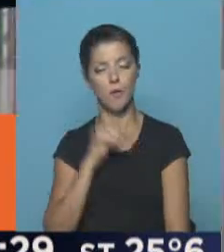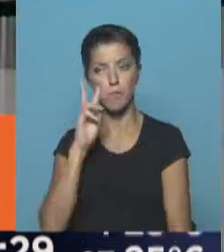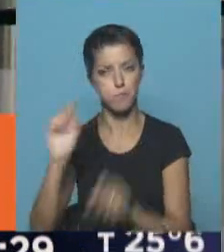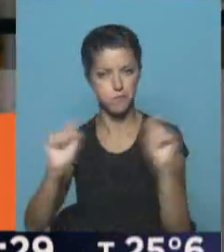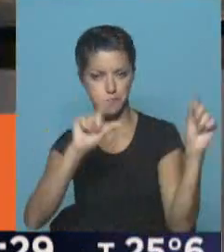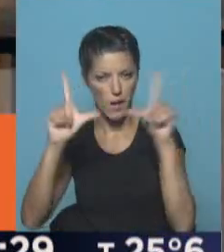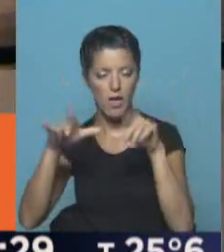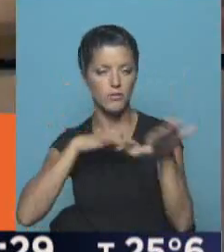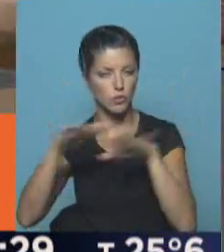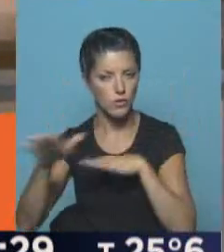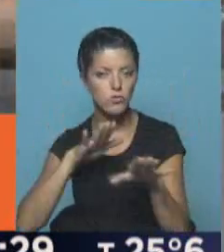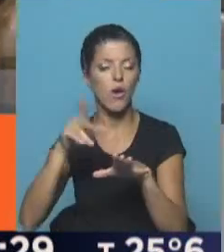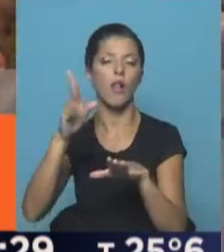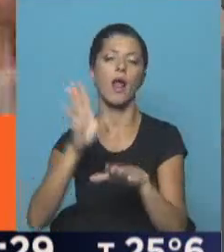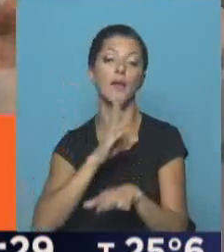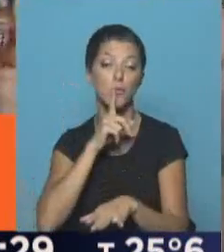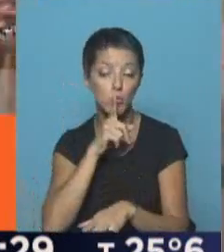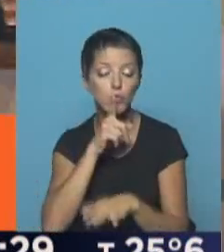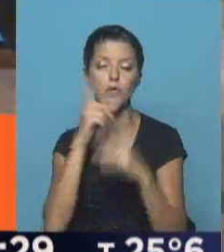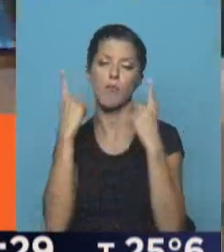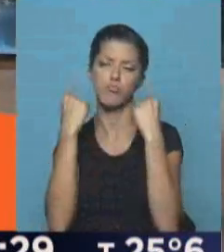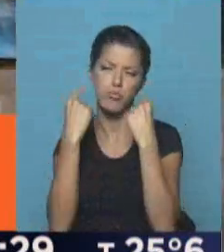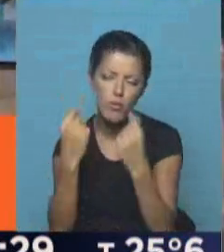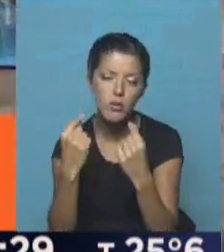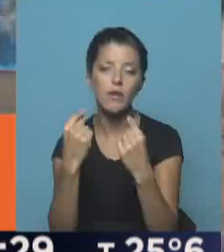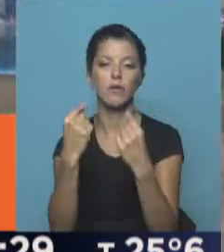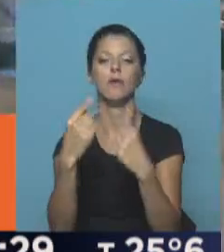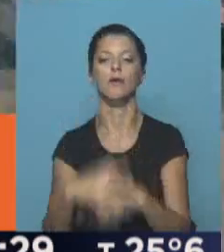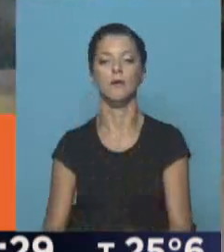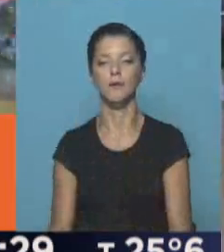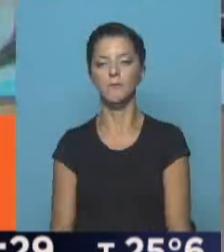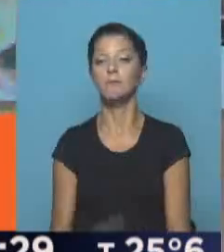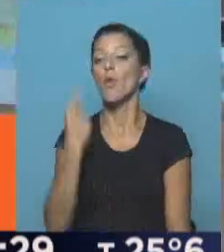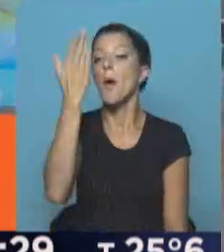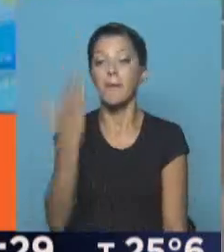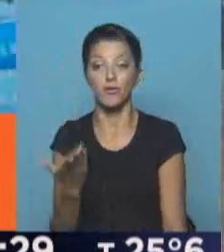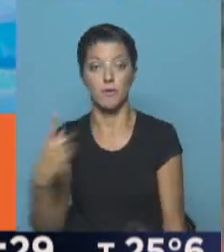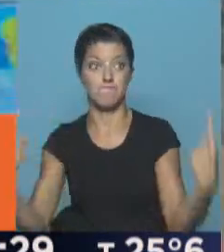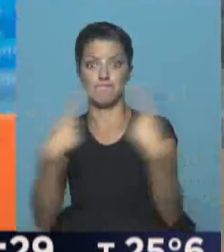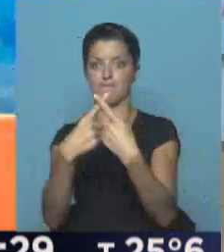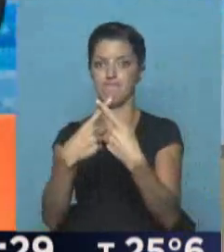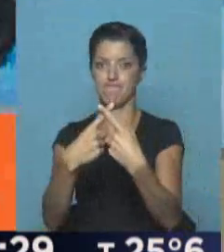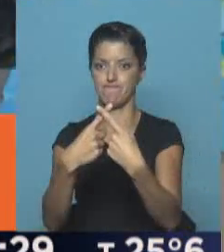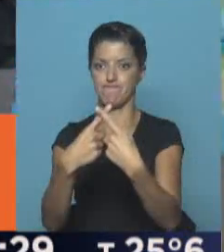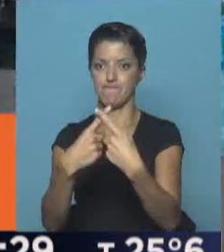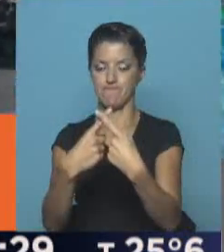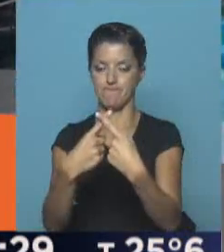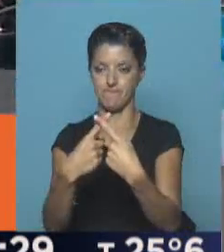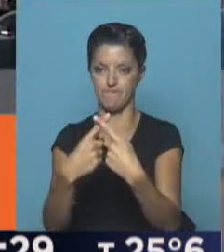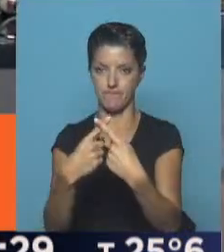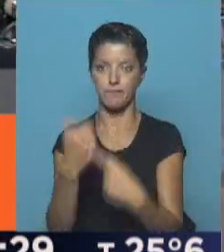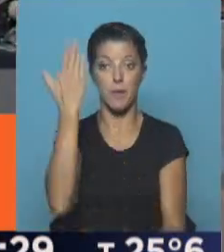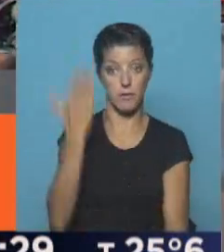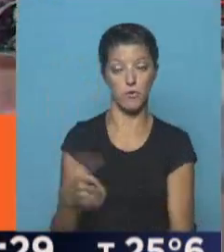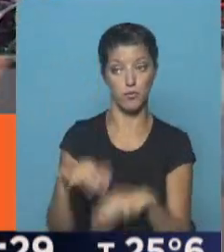se está dando en Rusia, las protestas, la aparición de un personaje de oposición con un perfil